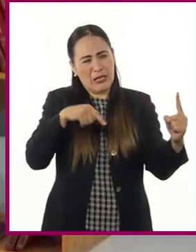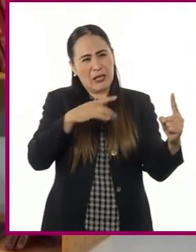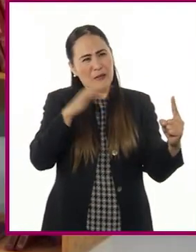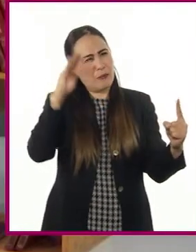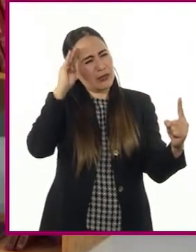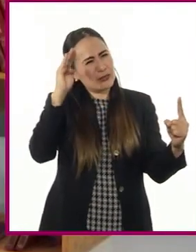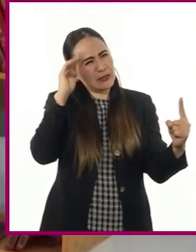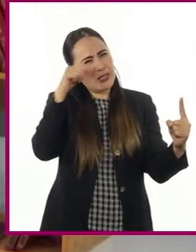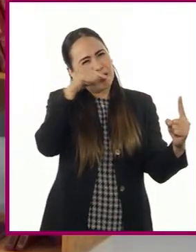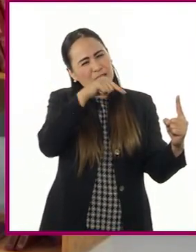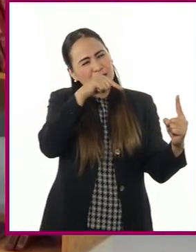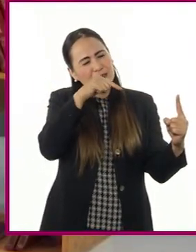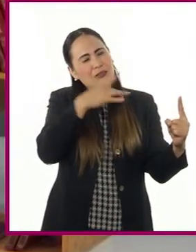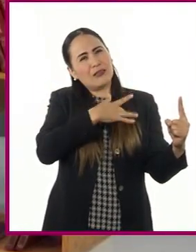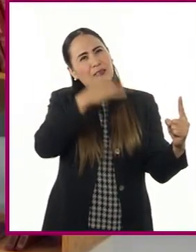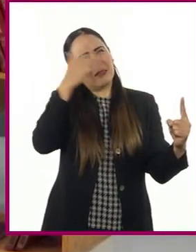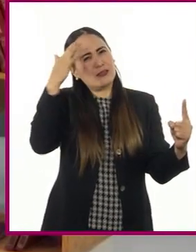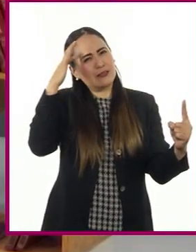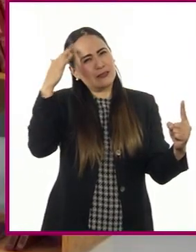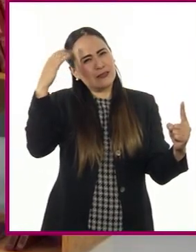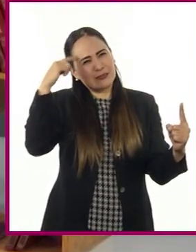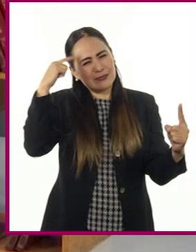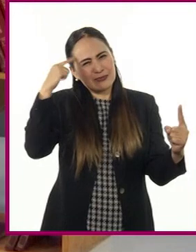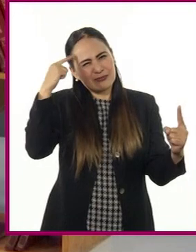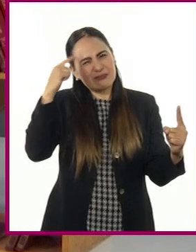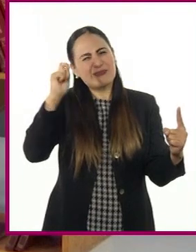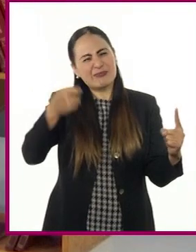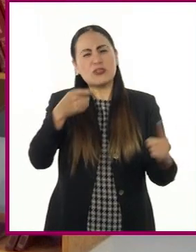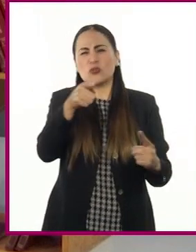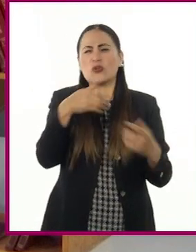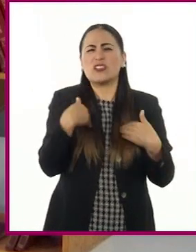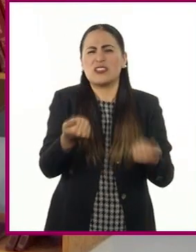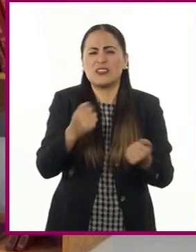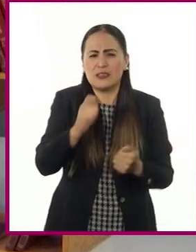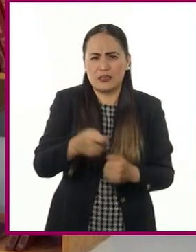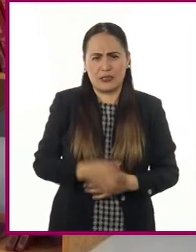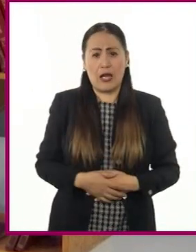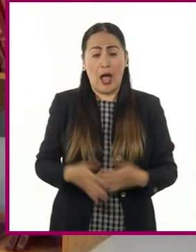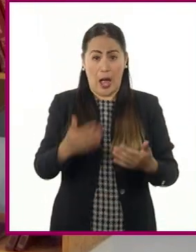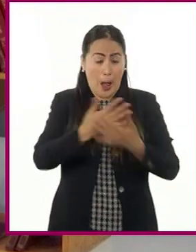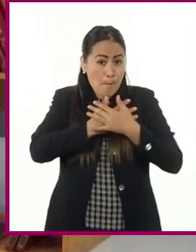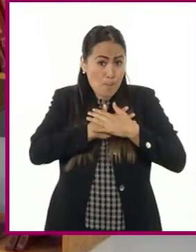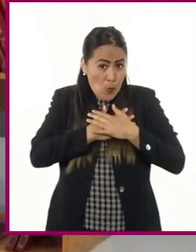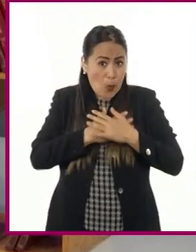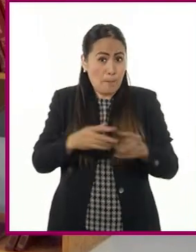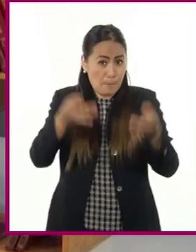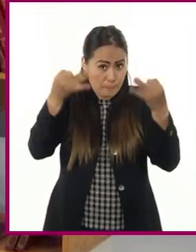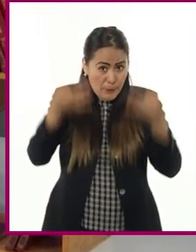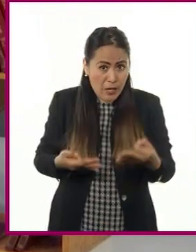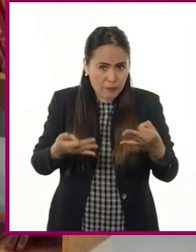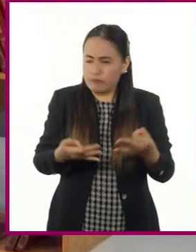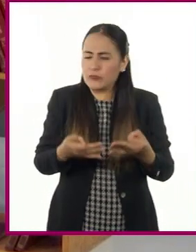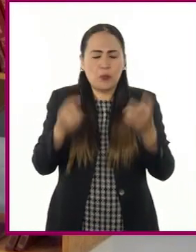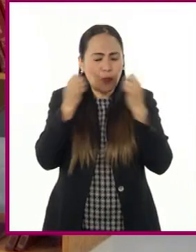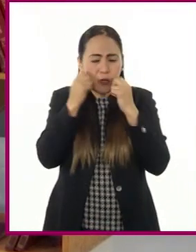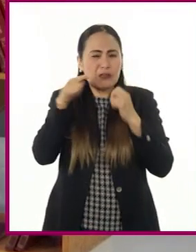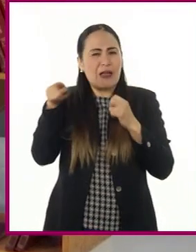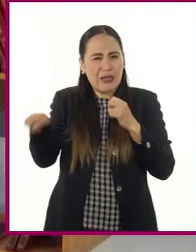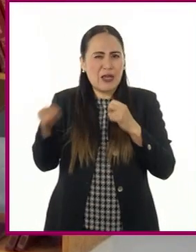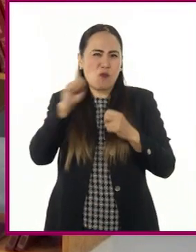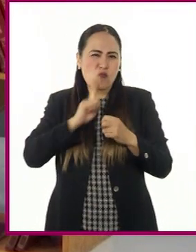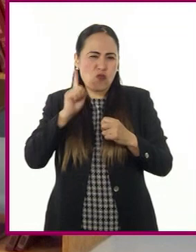qué entendiste? Entendí que aunque el amor no sea perfecto, ella siempre lo amará